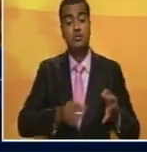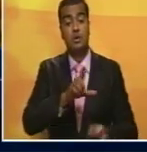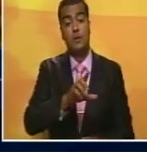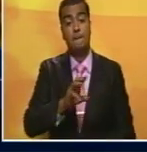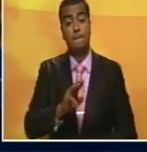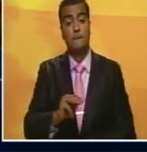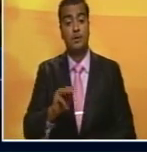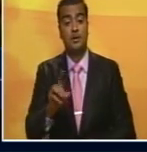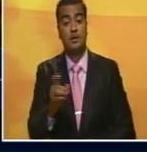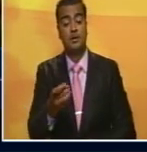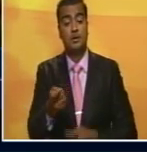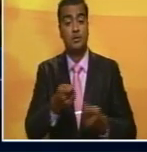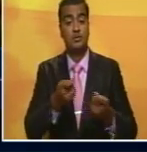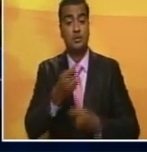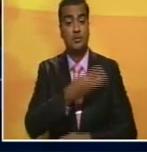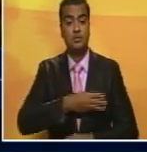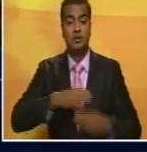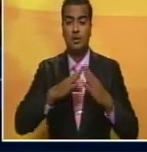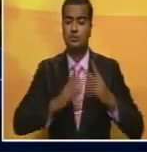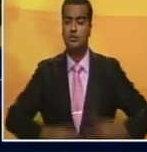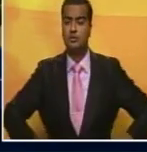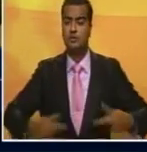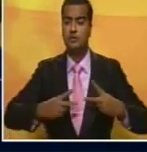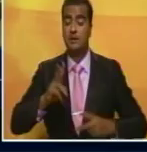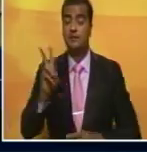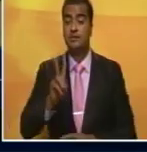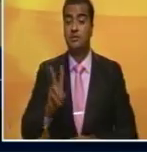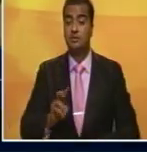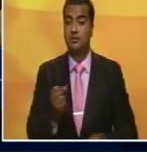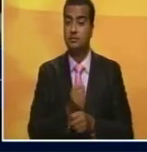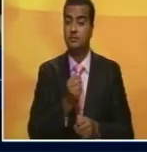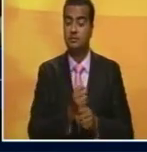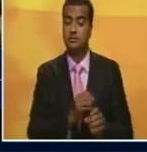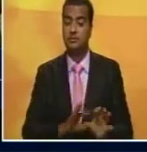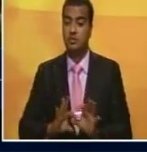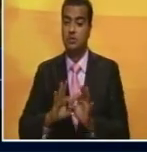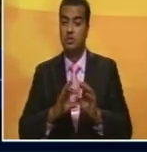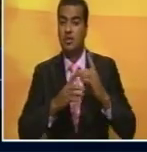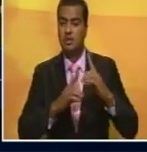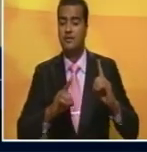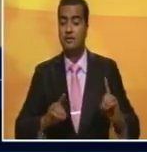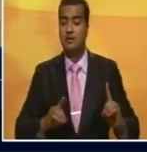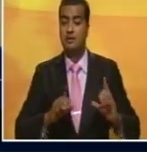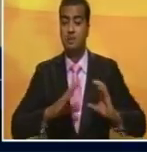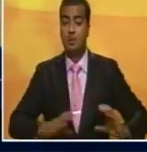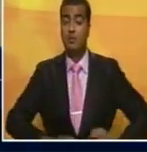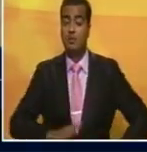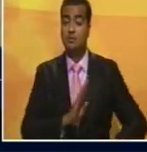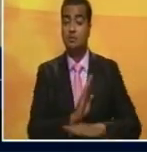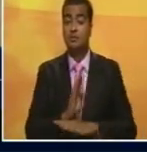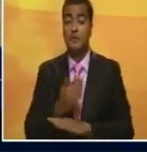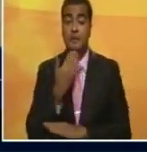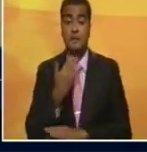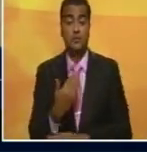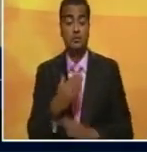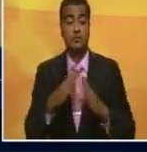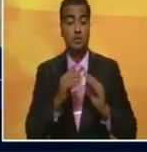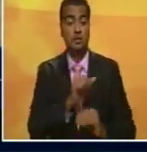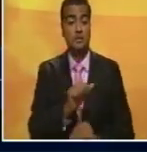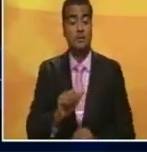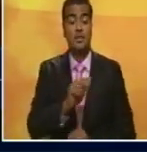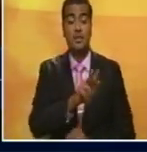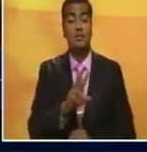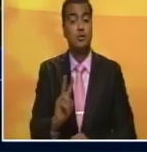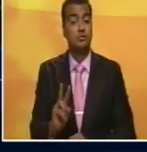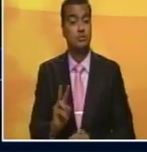Guerrero, coordinador regional de la Gran Misión A Toda Vida Venezuela, el trabajo mancomunado entre los distintos cuerpos de seguridad permitió que durante la semana